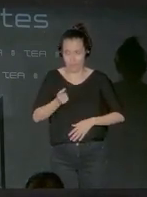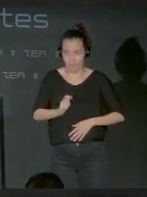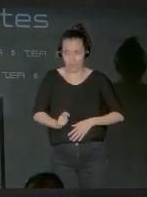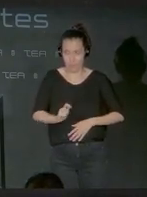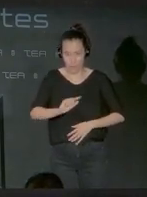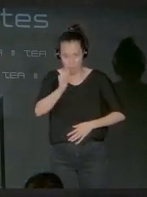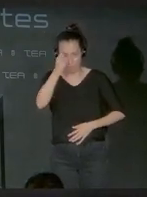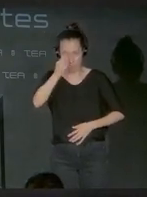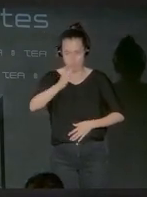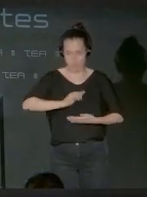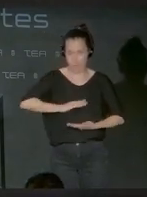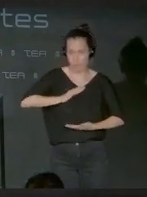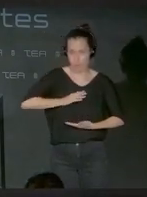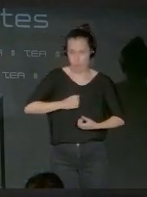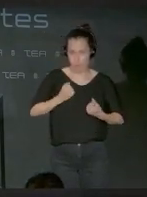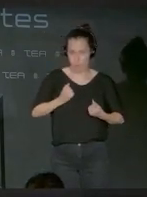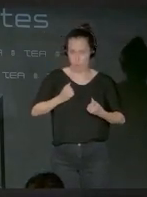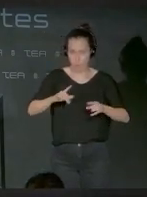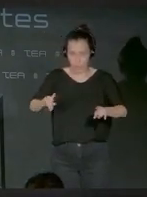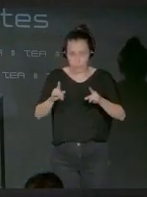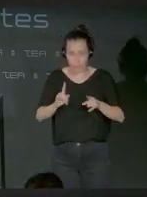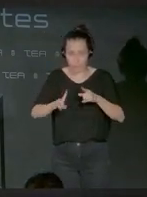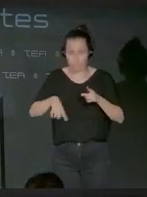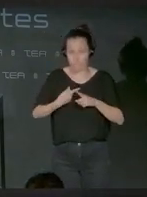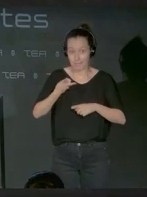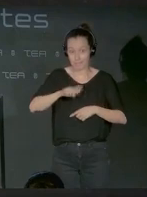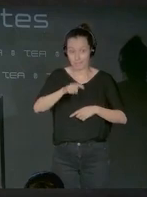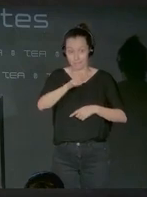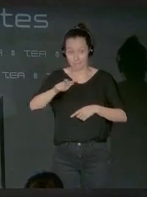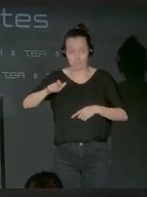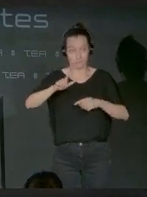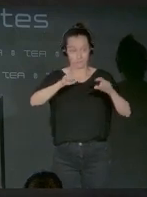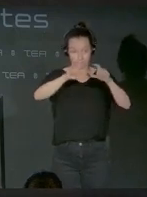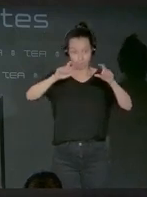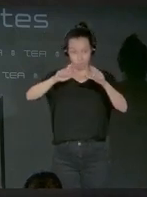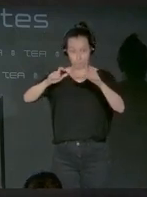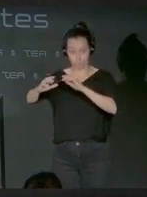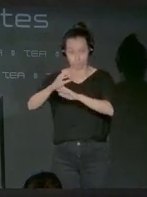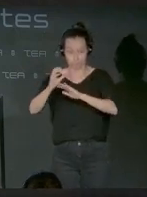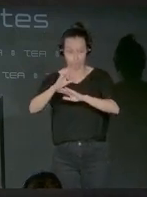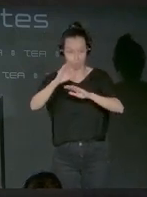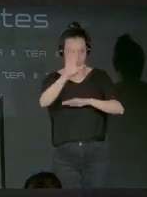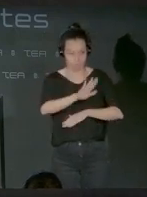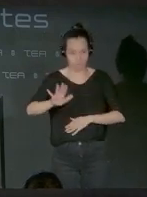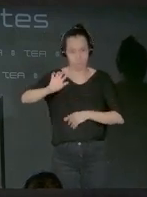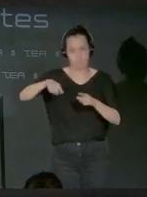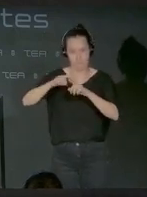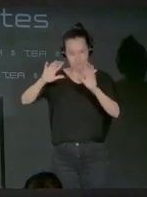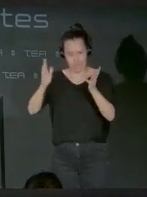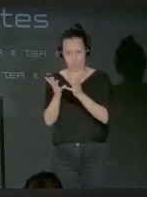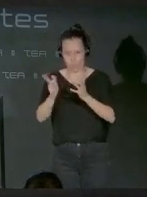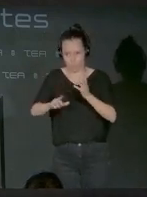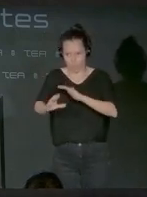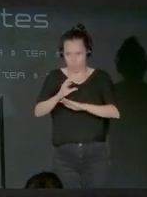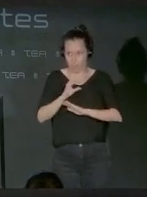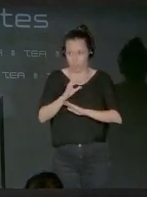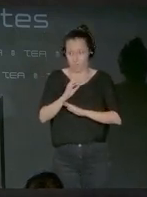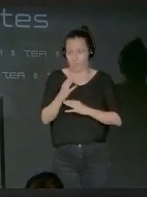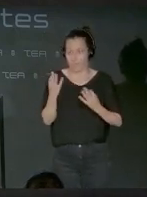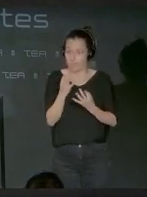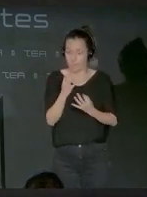alto talento y capacitación así como de inversores nacionales e internacionales debemos valorar y proteger el trabajo de todo el sector